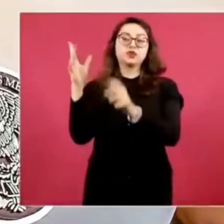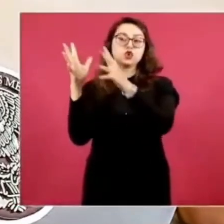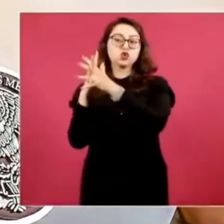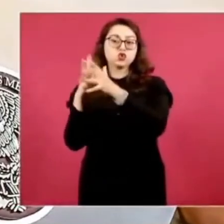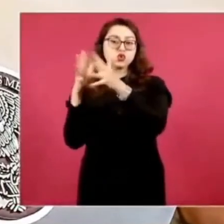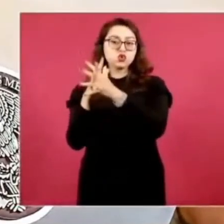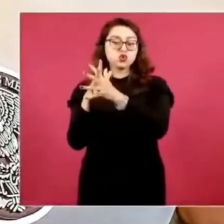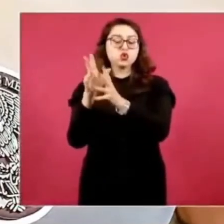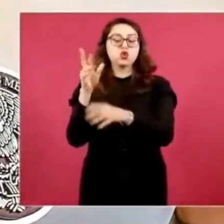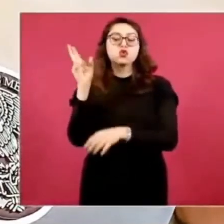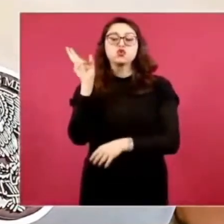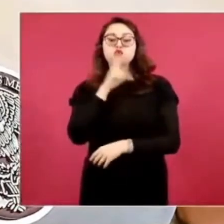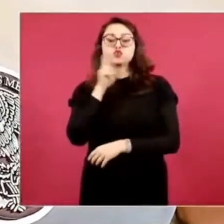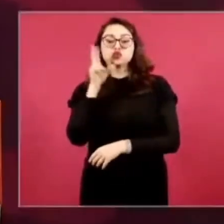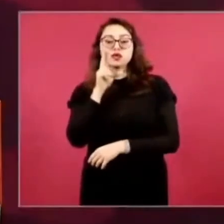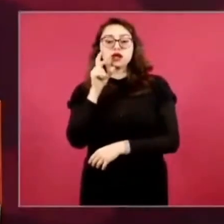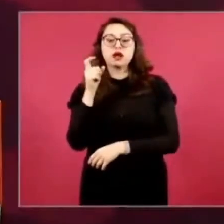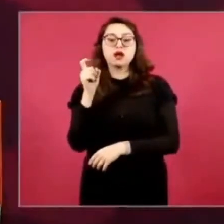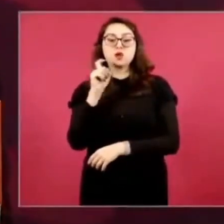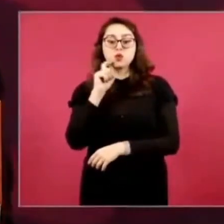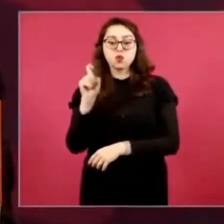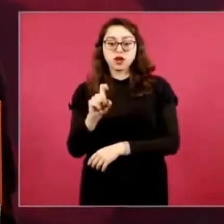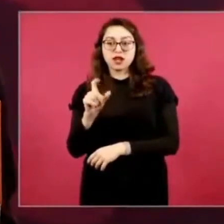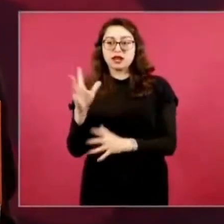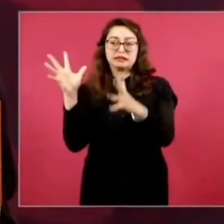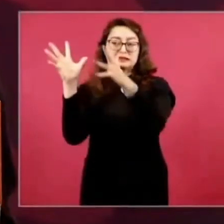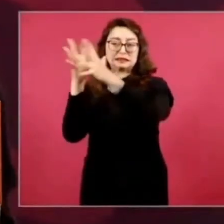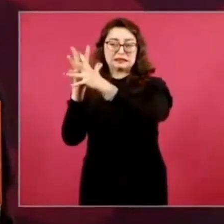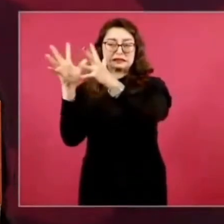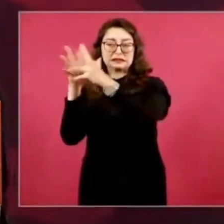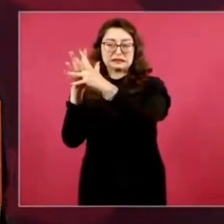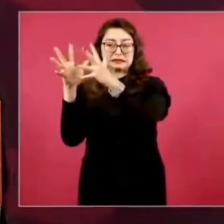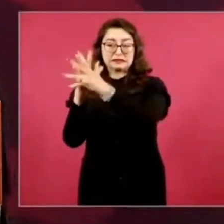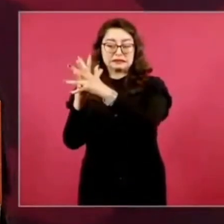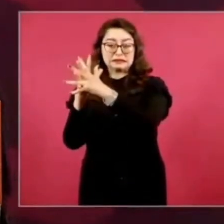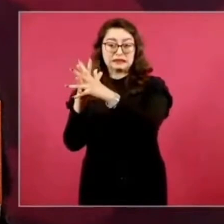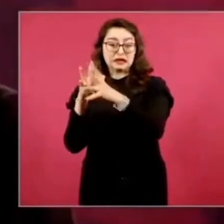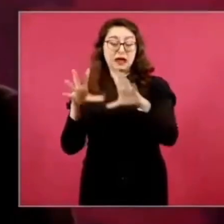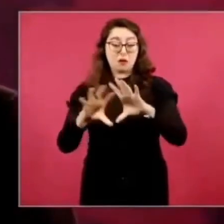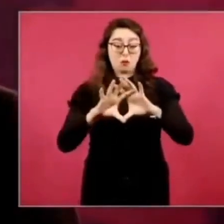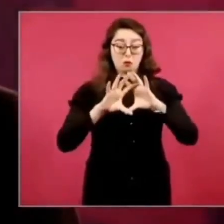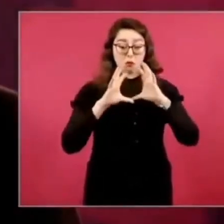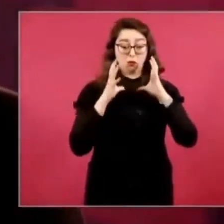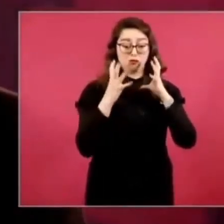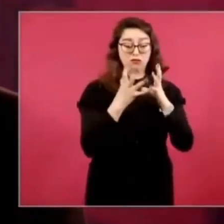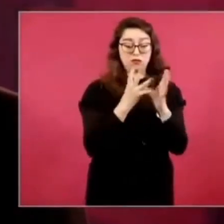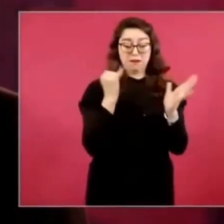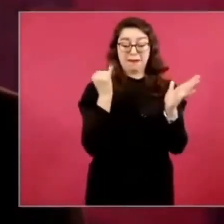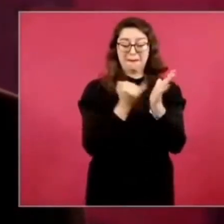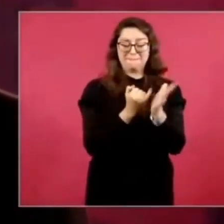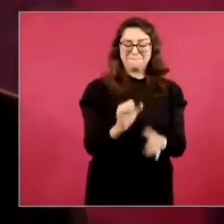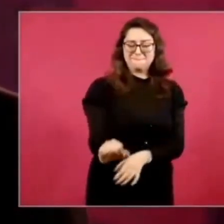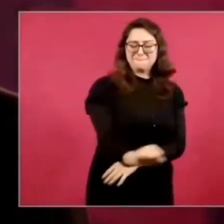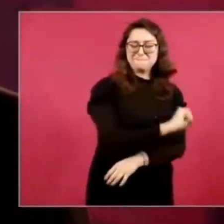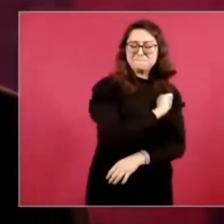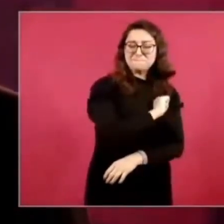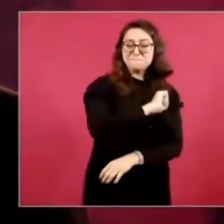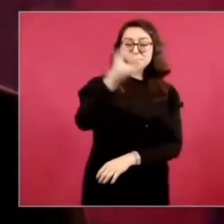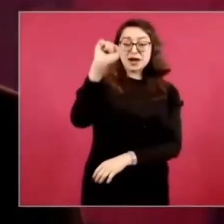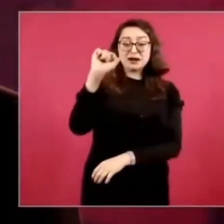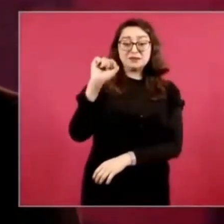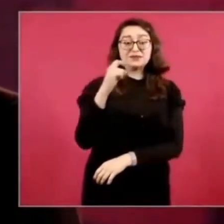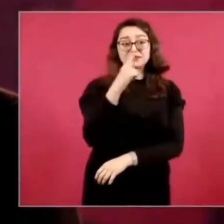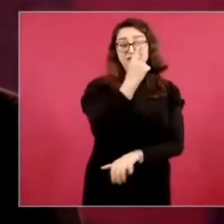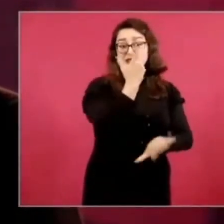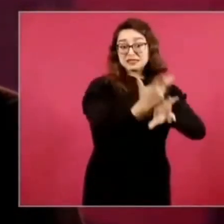En Estados Unidos se fue la gasolina, a diferencia de lo que está pasando ahora, hasta las